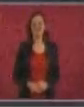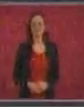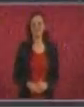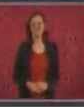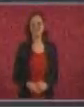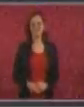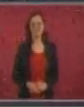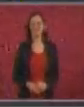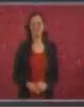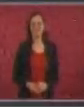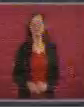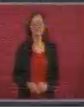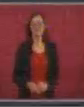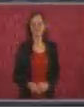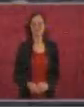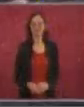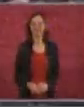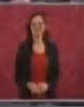clientelismo político,